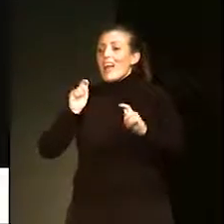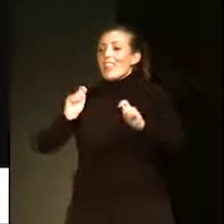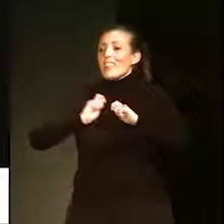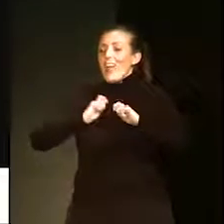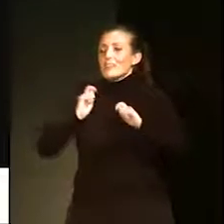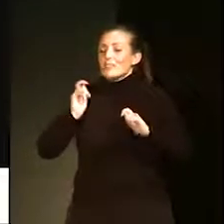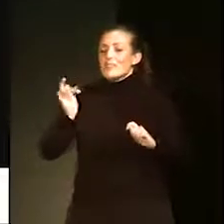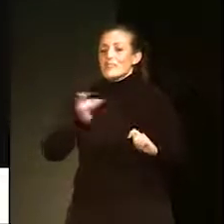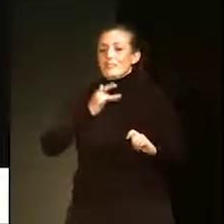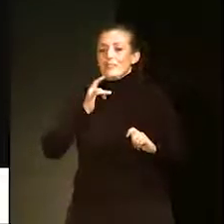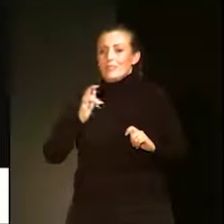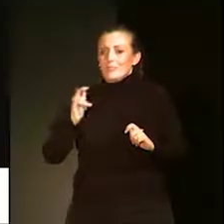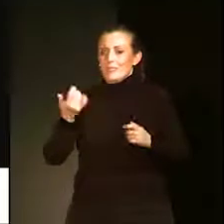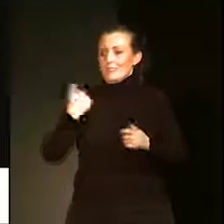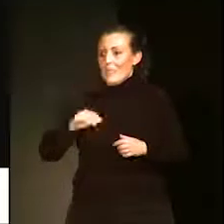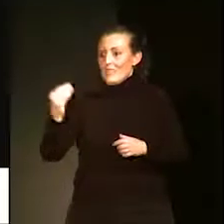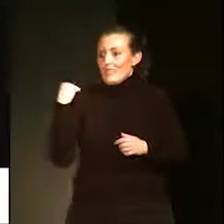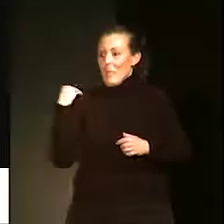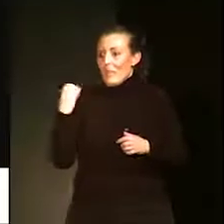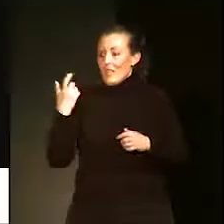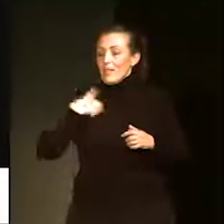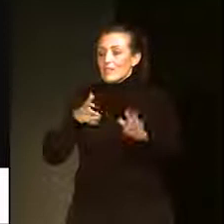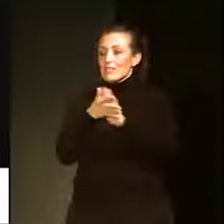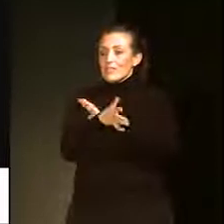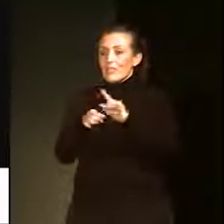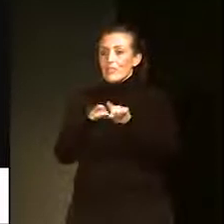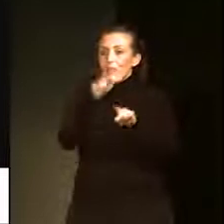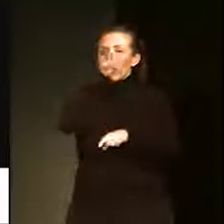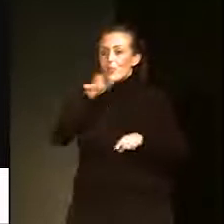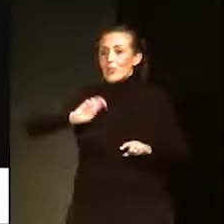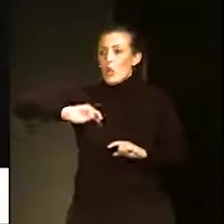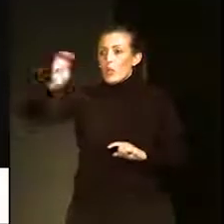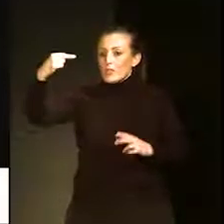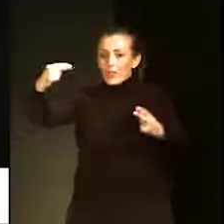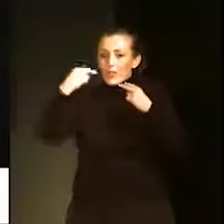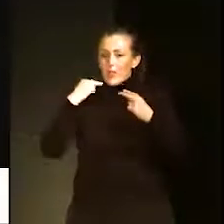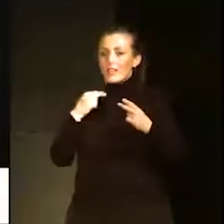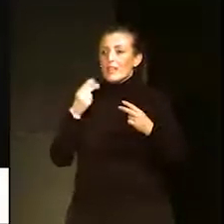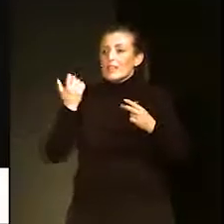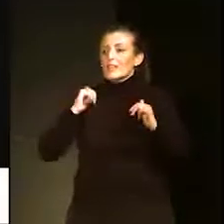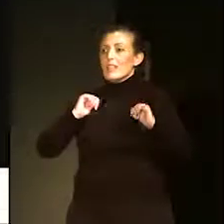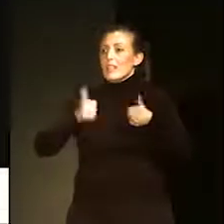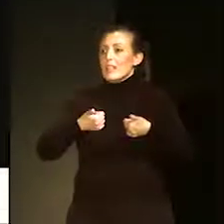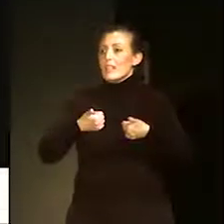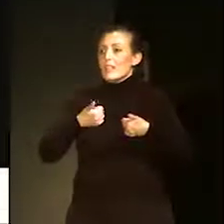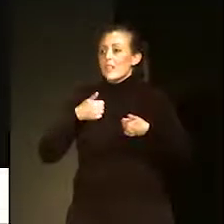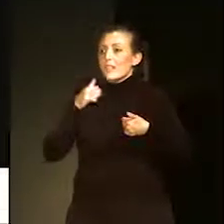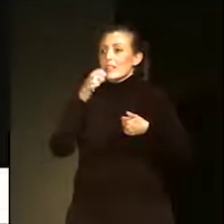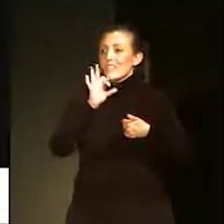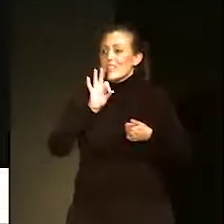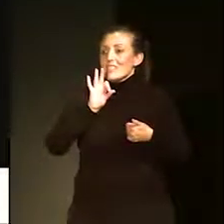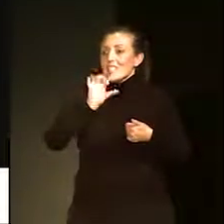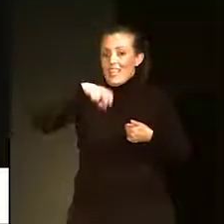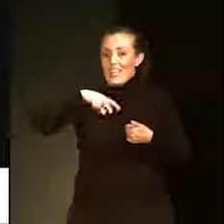atención para poder utilizar también como altavoz aquello que iniciaba mi intervención con Séneca y quiero